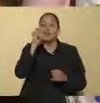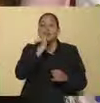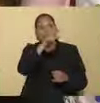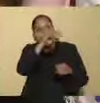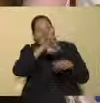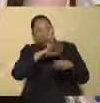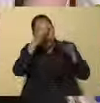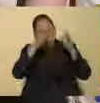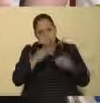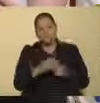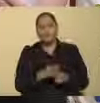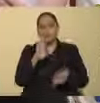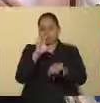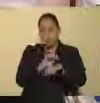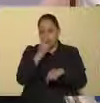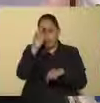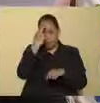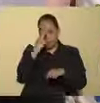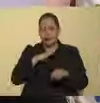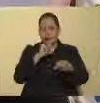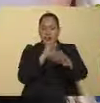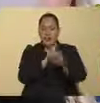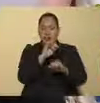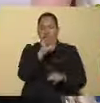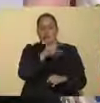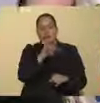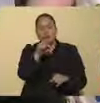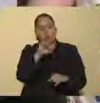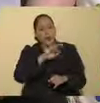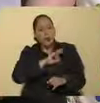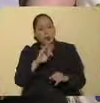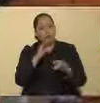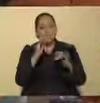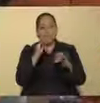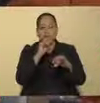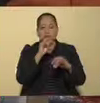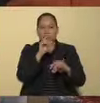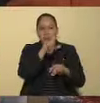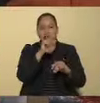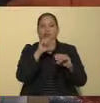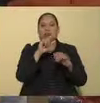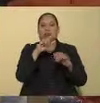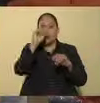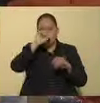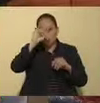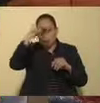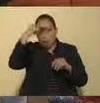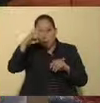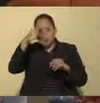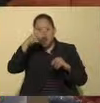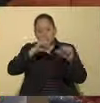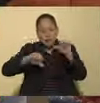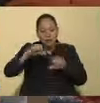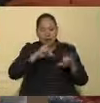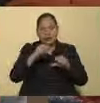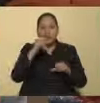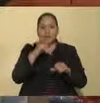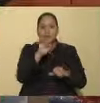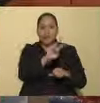cirujano plástico, que si me permiten voy a recordar la página en donde pueden consultar el Consejo Mexicano de Cirugía Plástica,